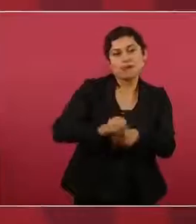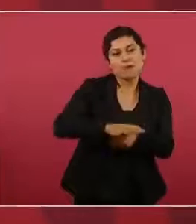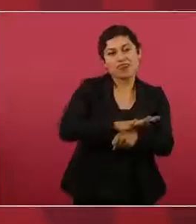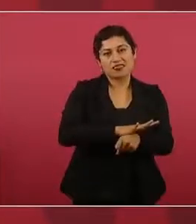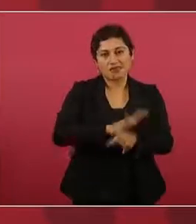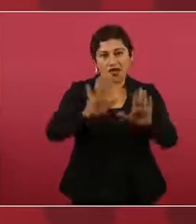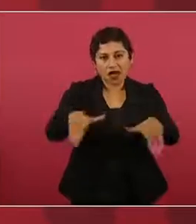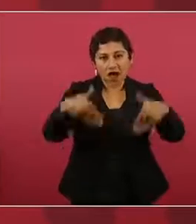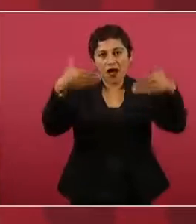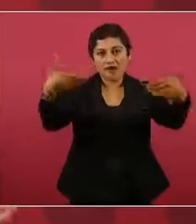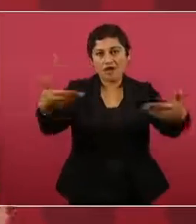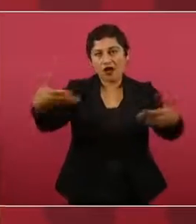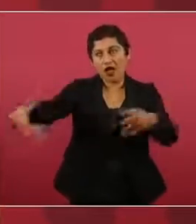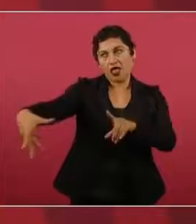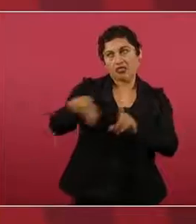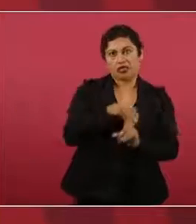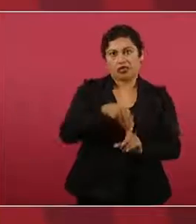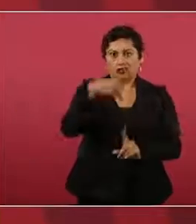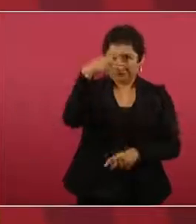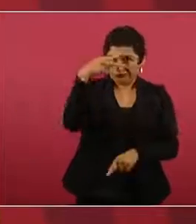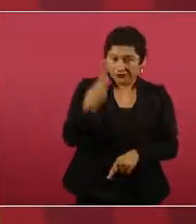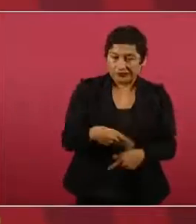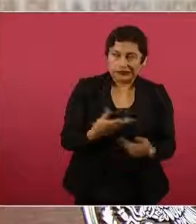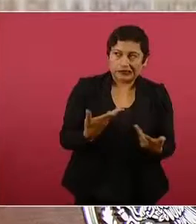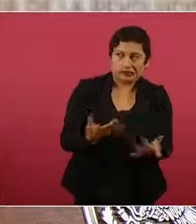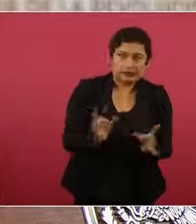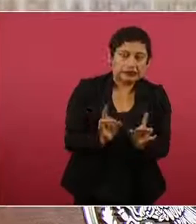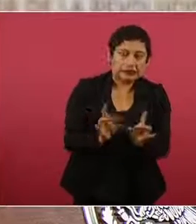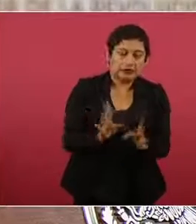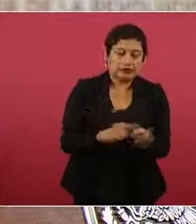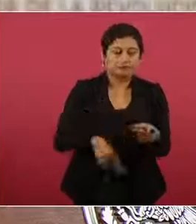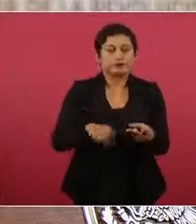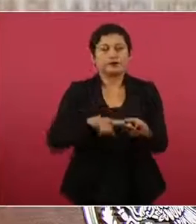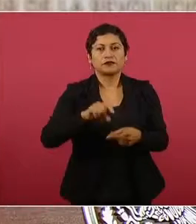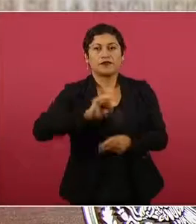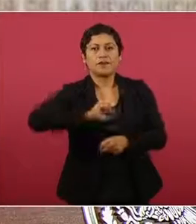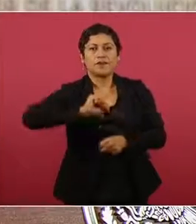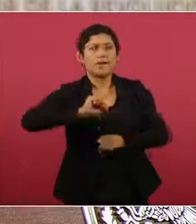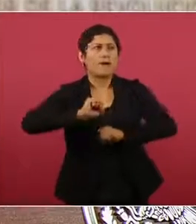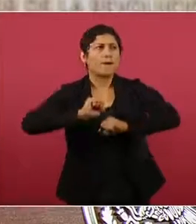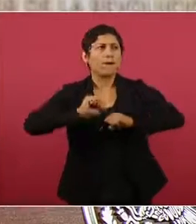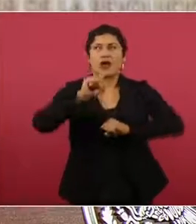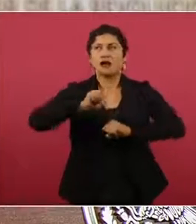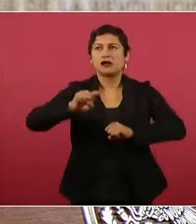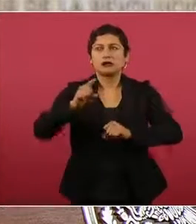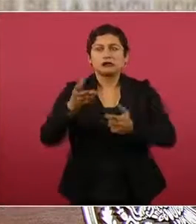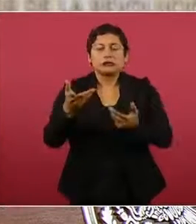eso, nosotros tenemos ventajas,